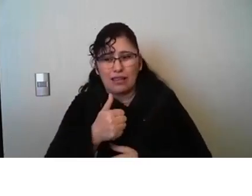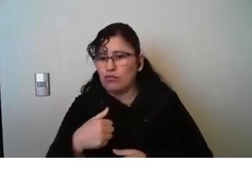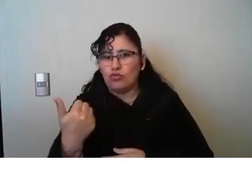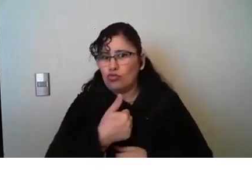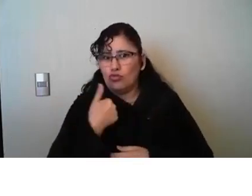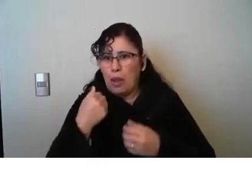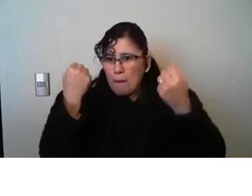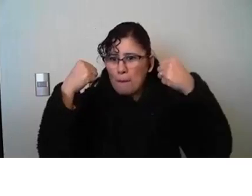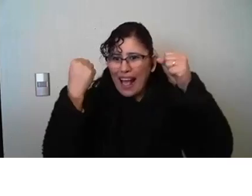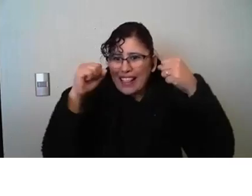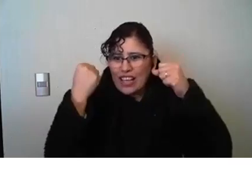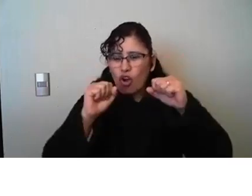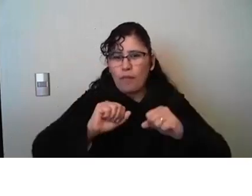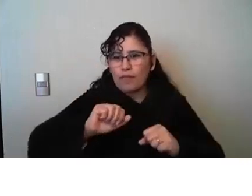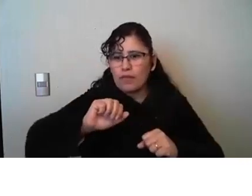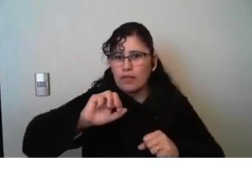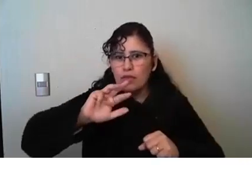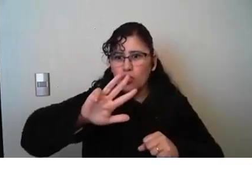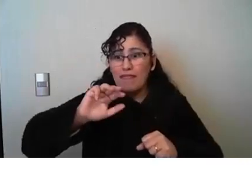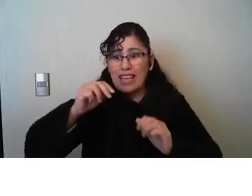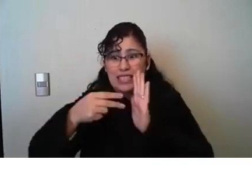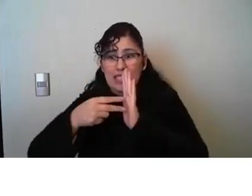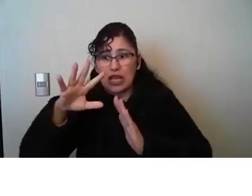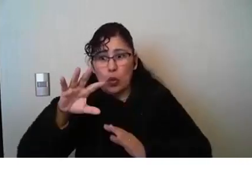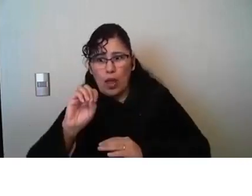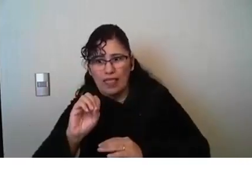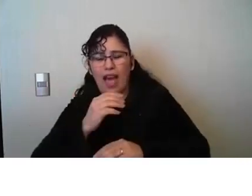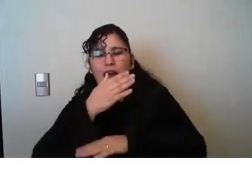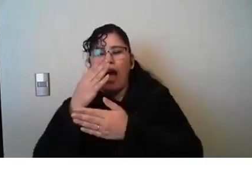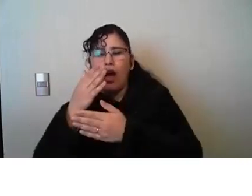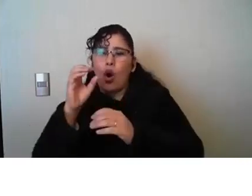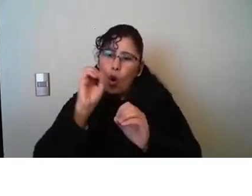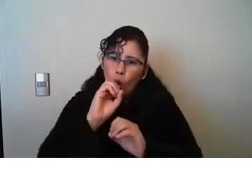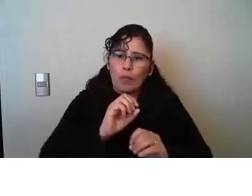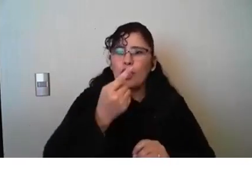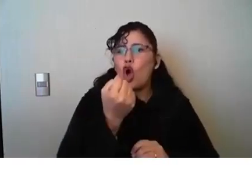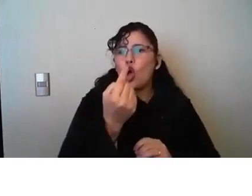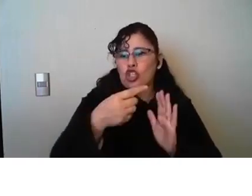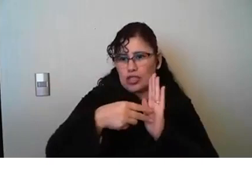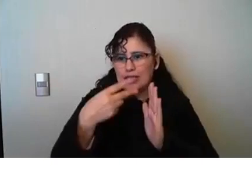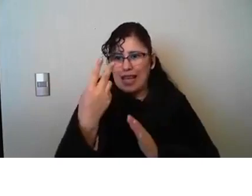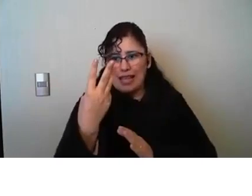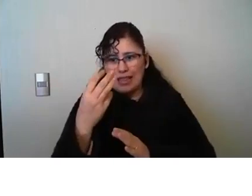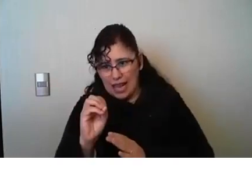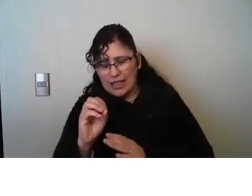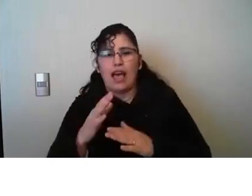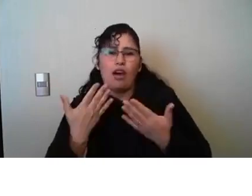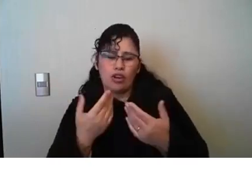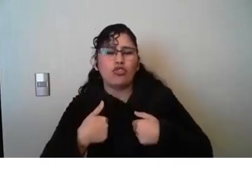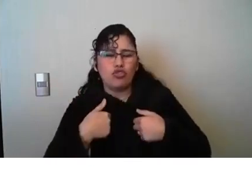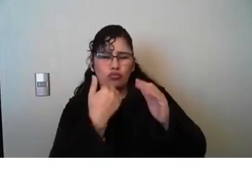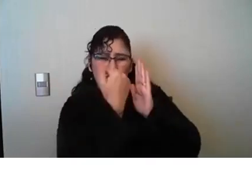prácticas a las 9:50 y a las 11:30. Yo verifiqué el listado de estudiantes, hay